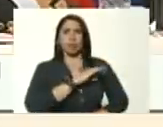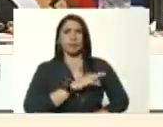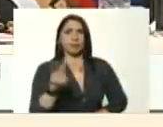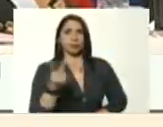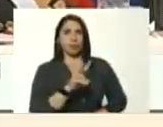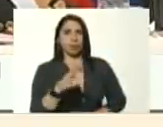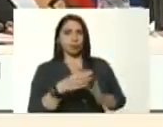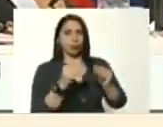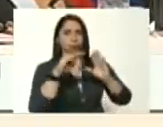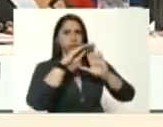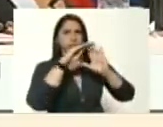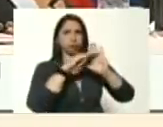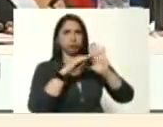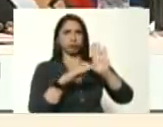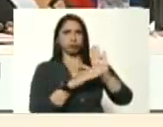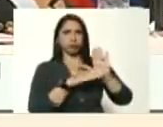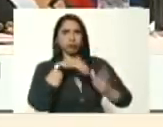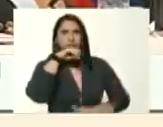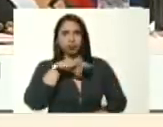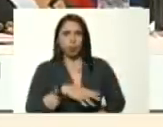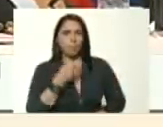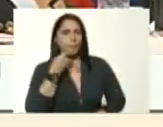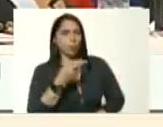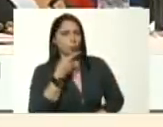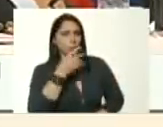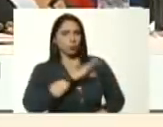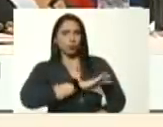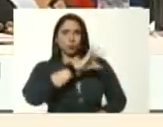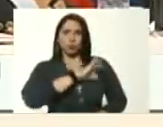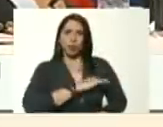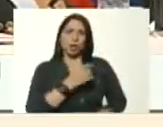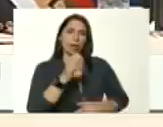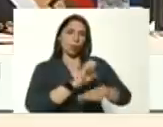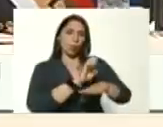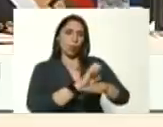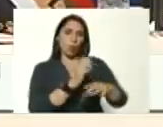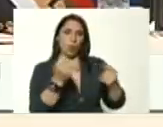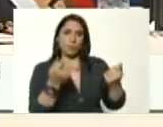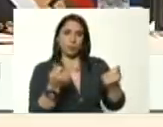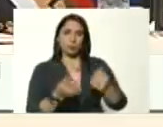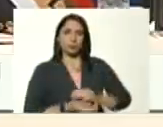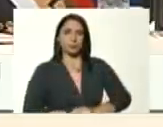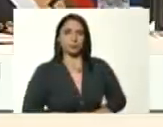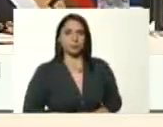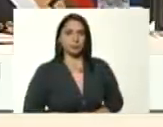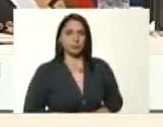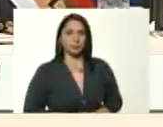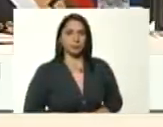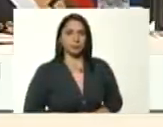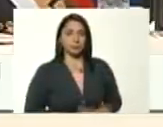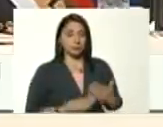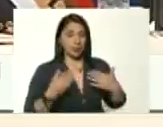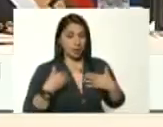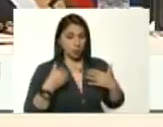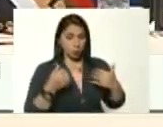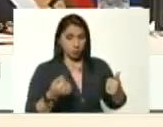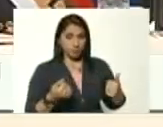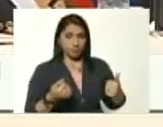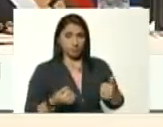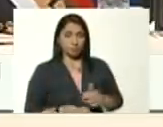todos los aspectos históricos políticos sociales económicos de salud